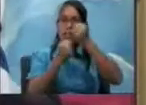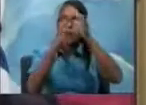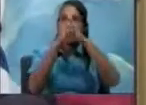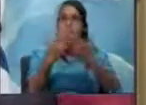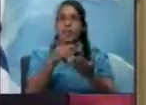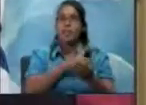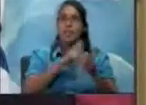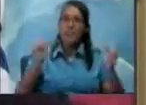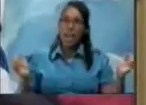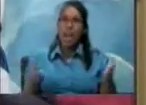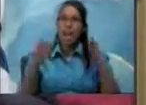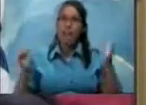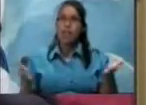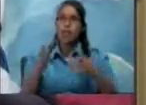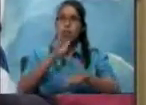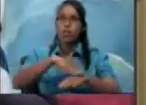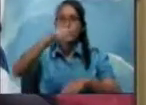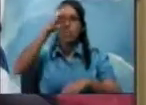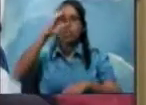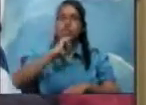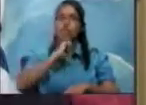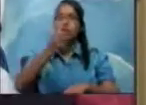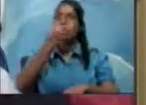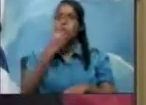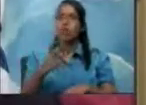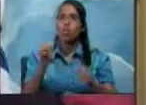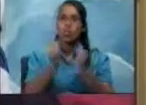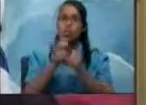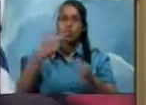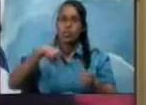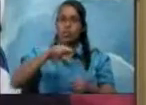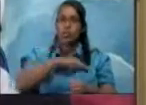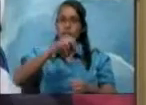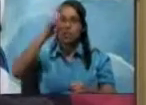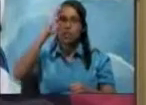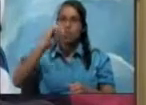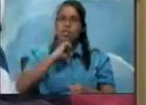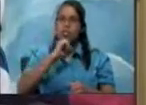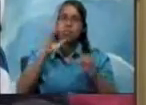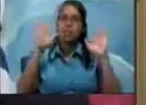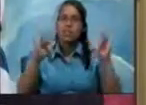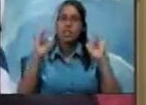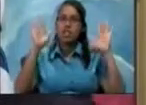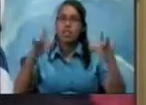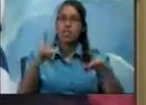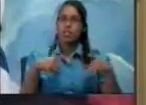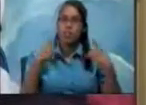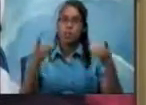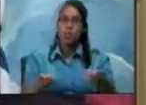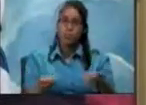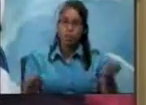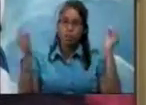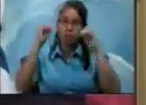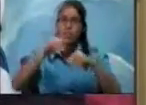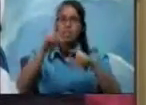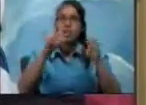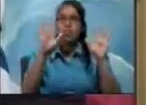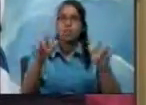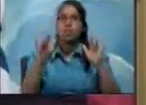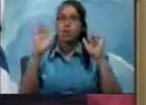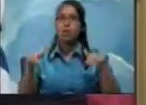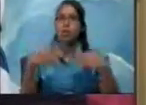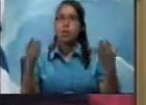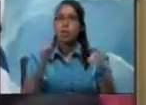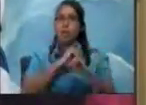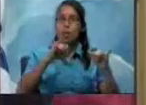ánimo Porque si Dios es bueno con nosotros y y si Dios es misericordioso debemos de aplicar esa misericordia la cual